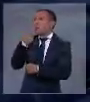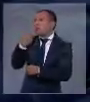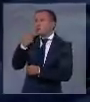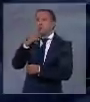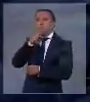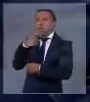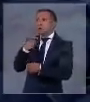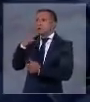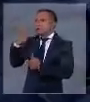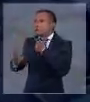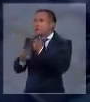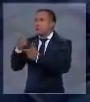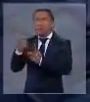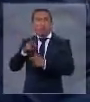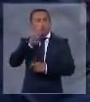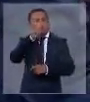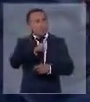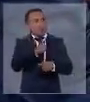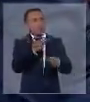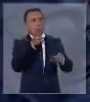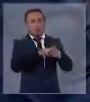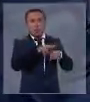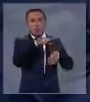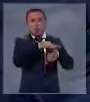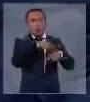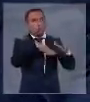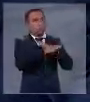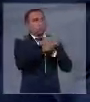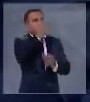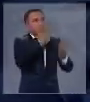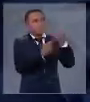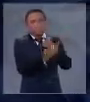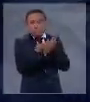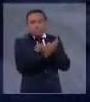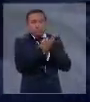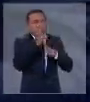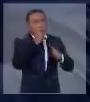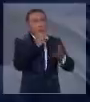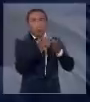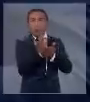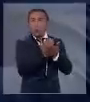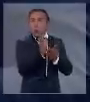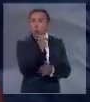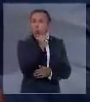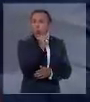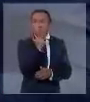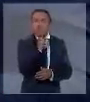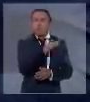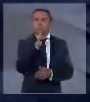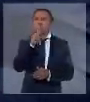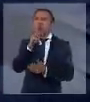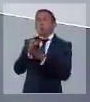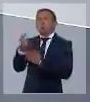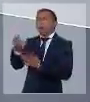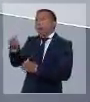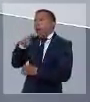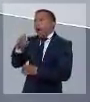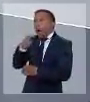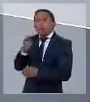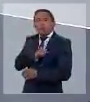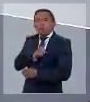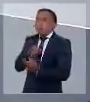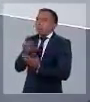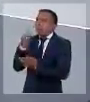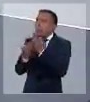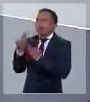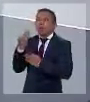ofrece garantías. El tema es, convendrán conmigo, muy relevante. Y empiezo con usted, candidato Meade. Usted ha planteado efectivamente